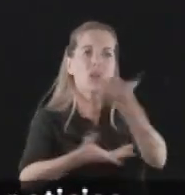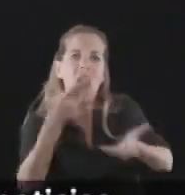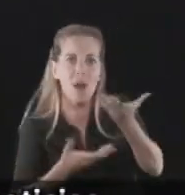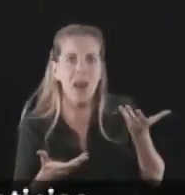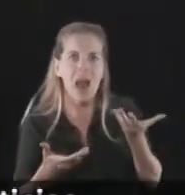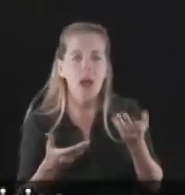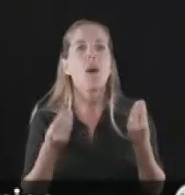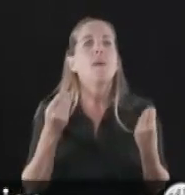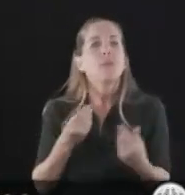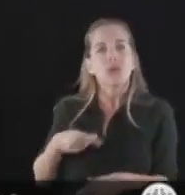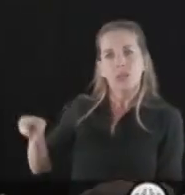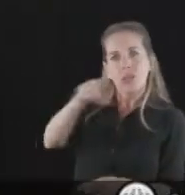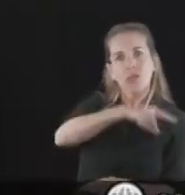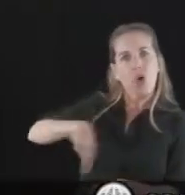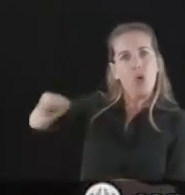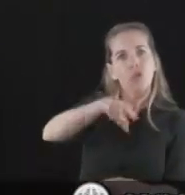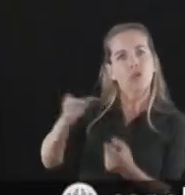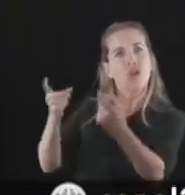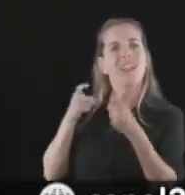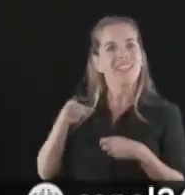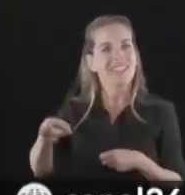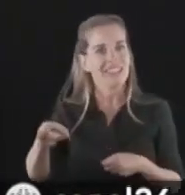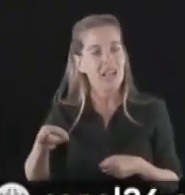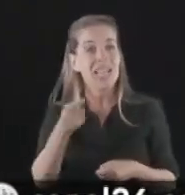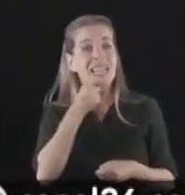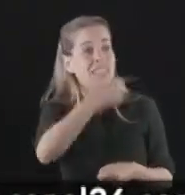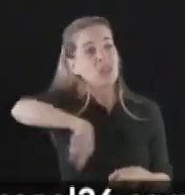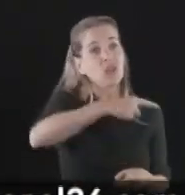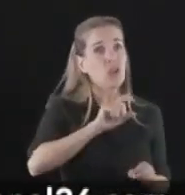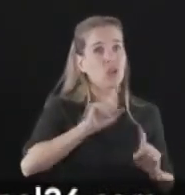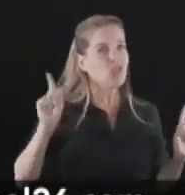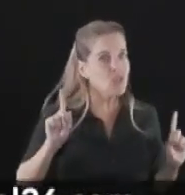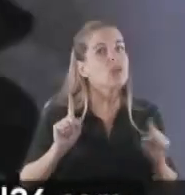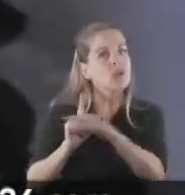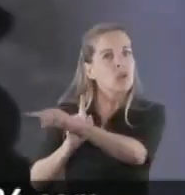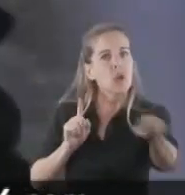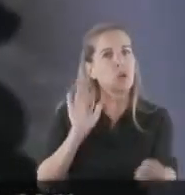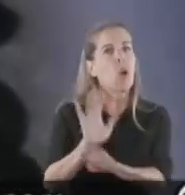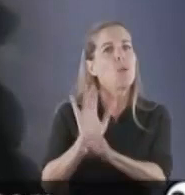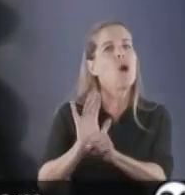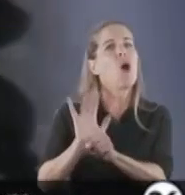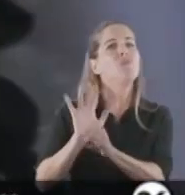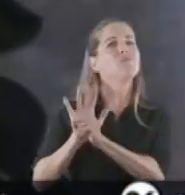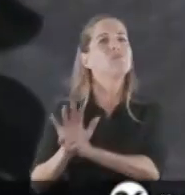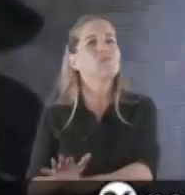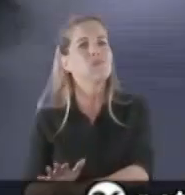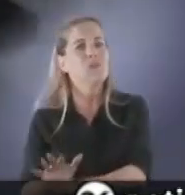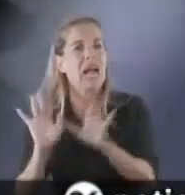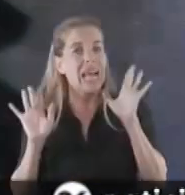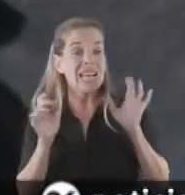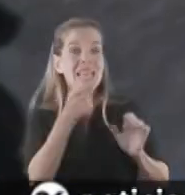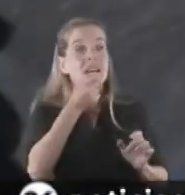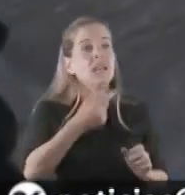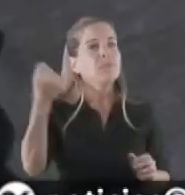porque ellos lo necesitan. Porque si no lo hacemos, ellos quedan postergados. Porque si no entendemos que esto que